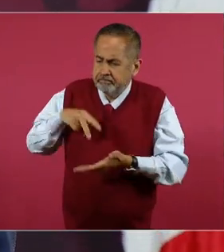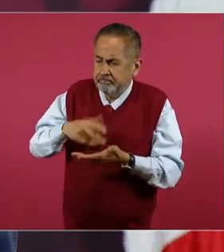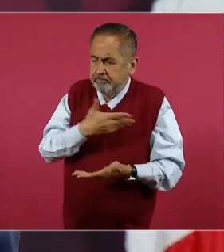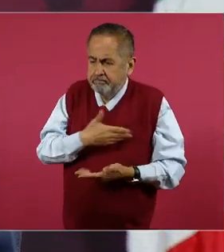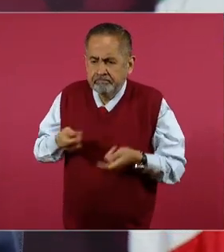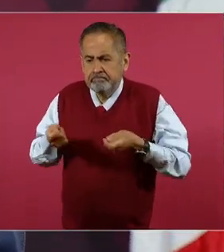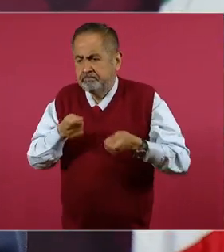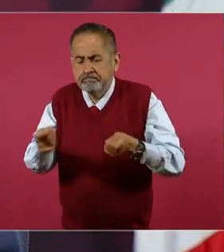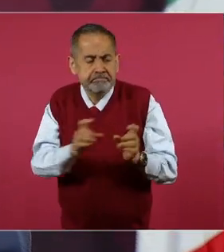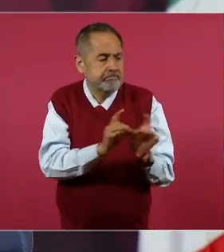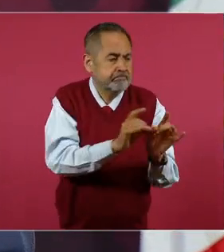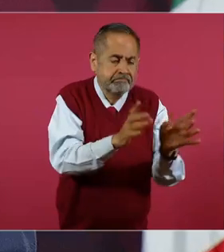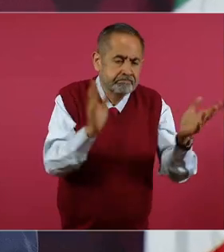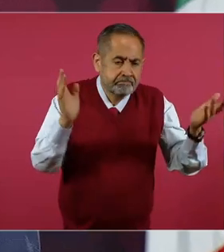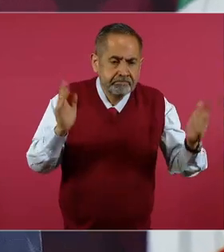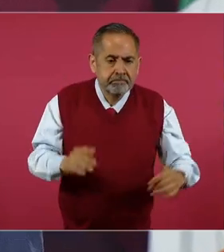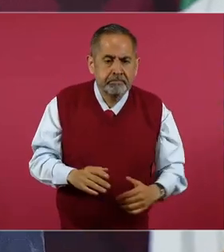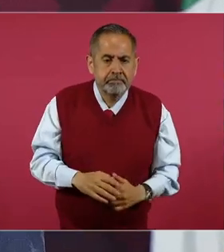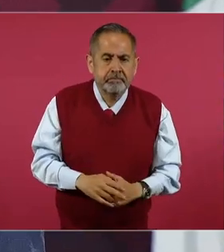¿sí?